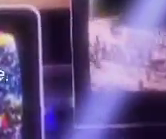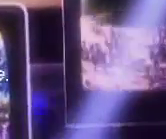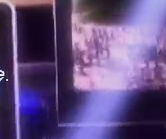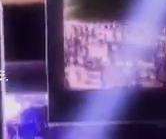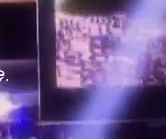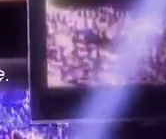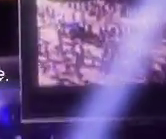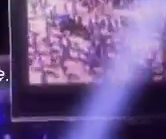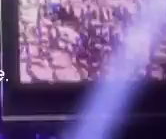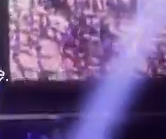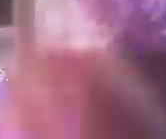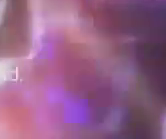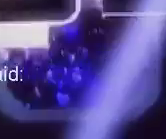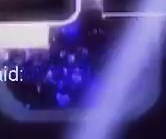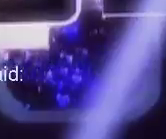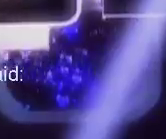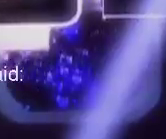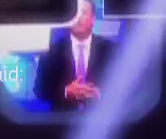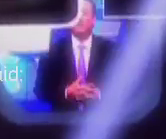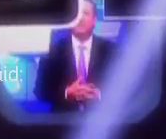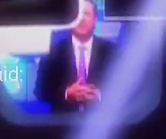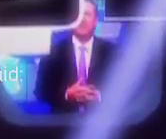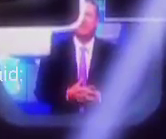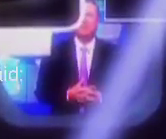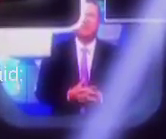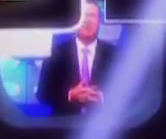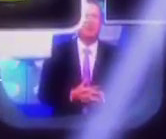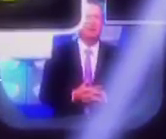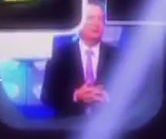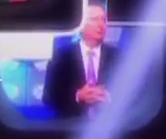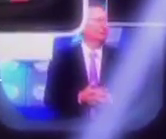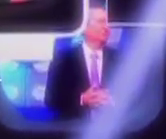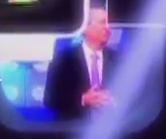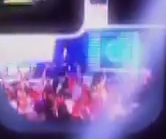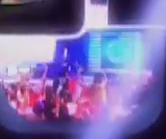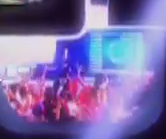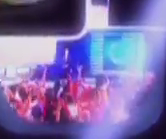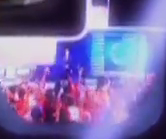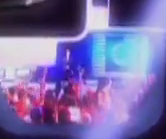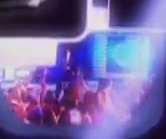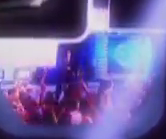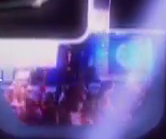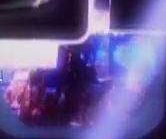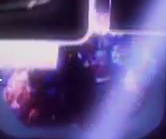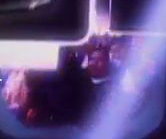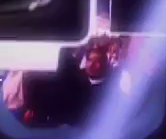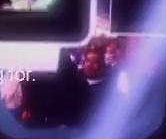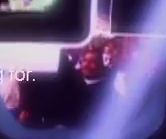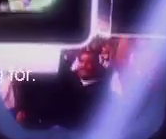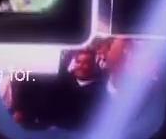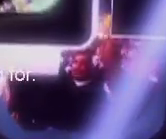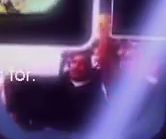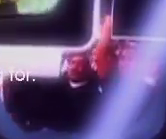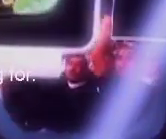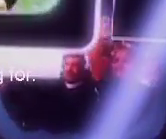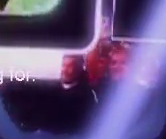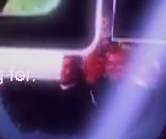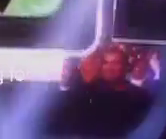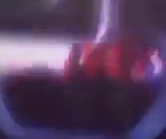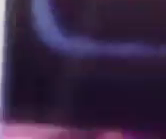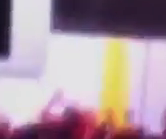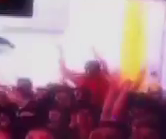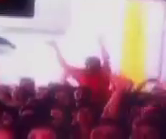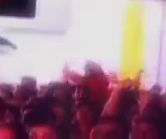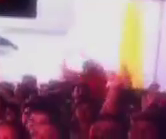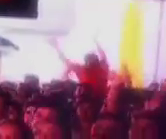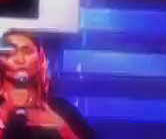sueños sí se hacen realidad. O sea, desde el fondo de mi corazón yo decía, esta es la esperanza que estábamos buscando desde hace tiempo, el negocio que habíamos